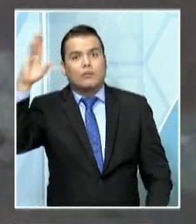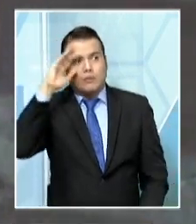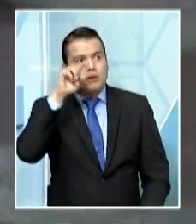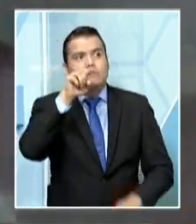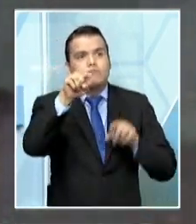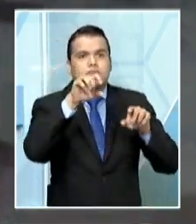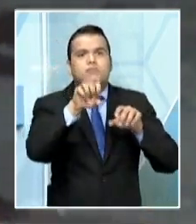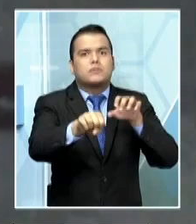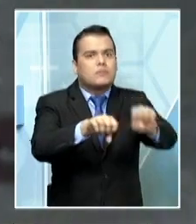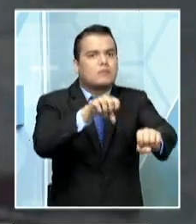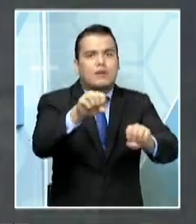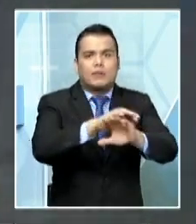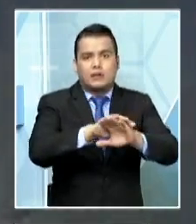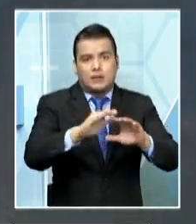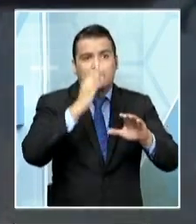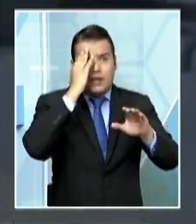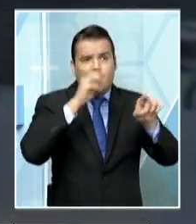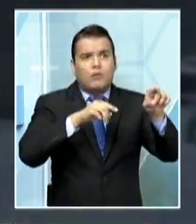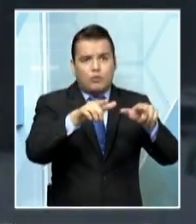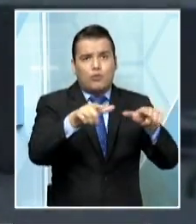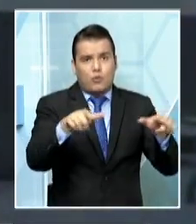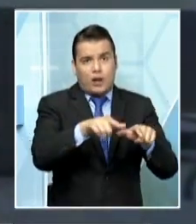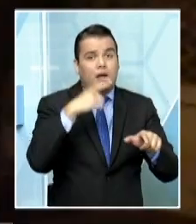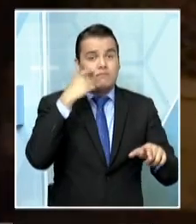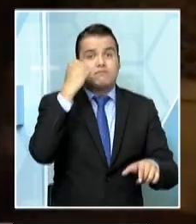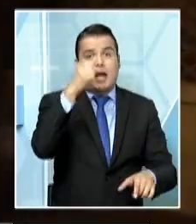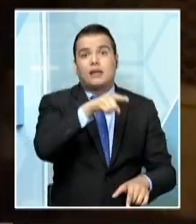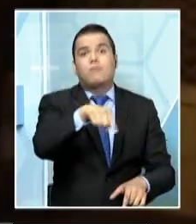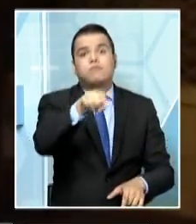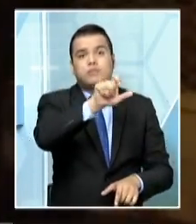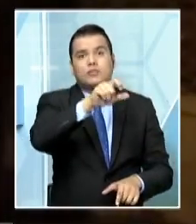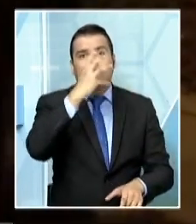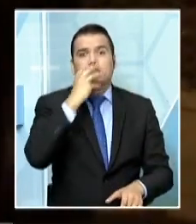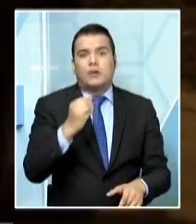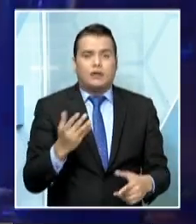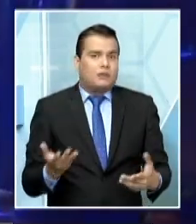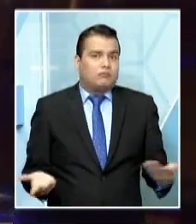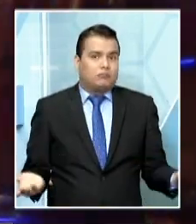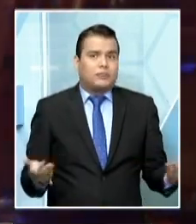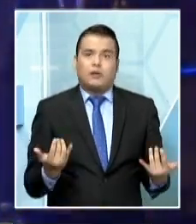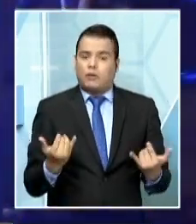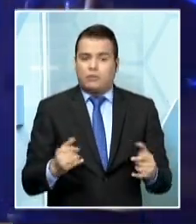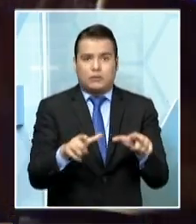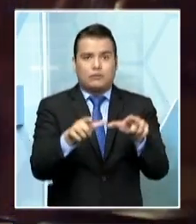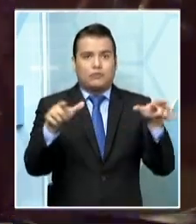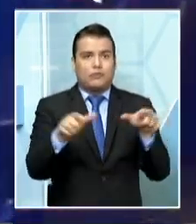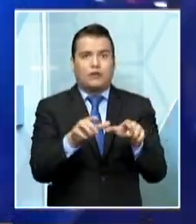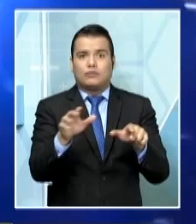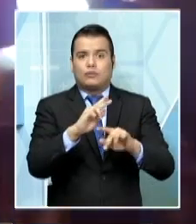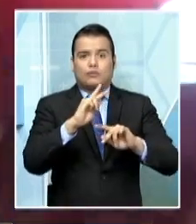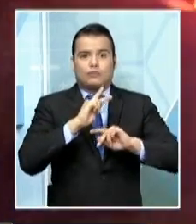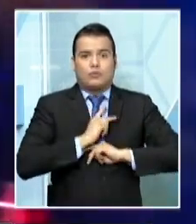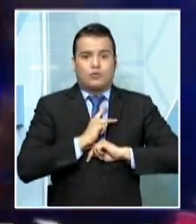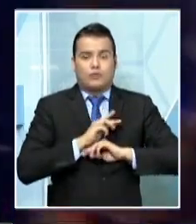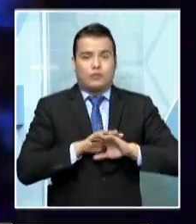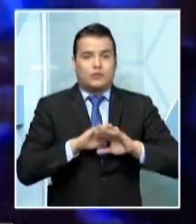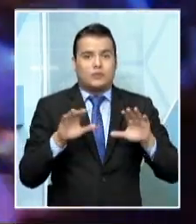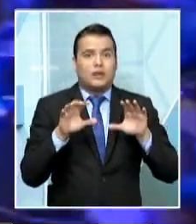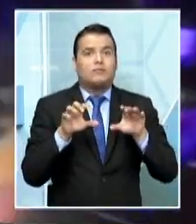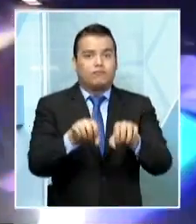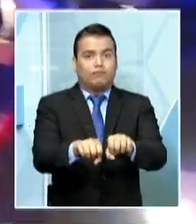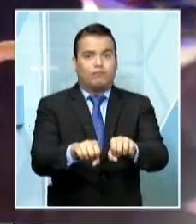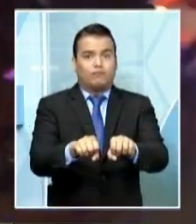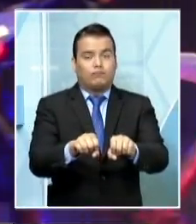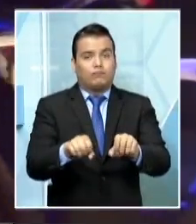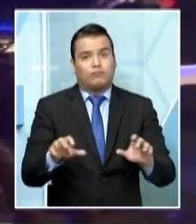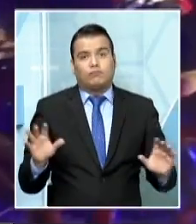duda alguna tienen un control e influencia indiscutible. La legitimidad debe ser construida y debe ser fomentada desde antes, hoy y